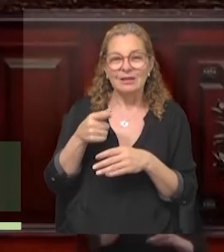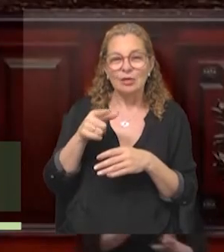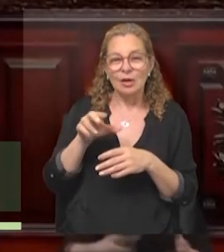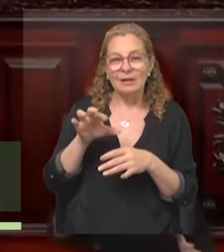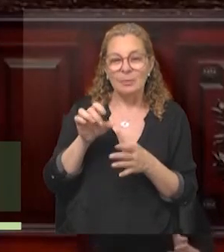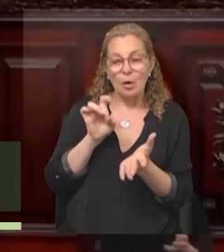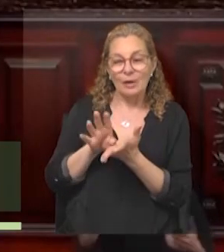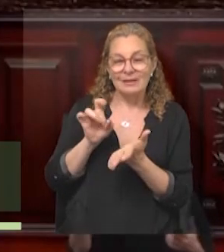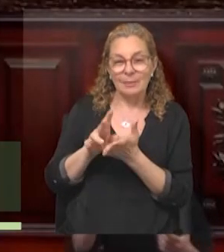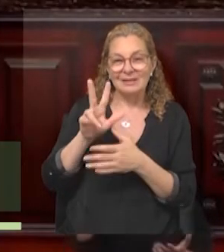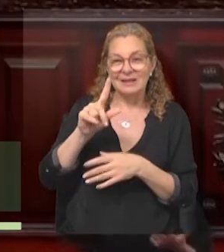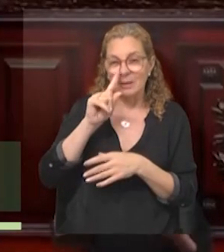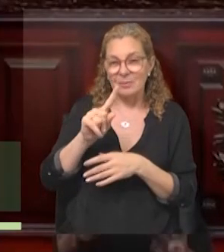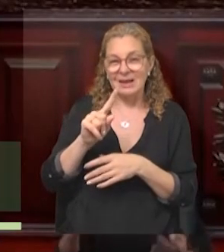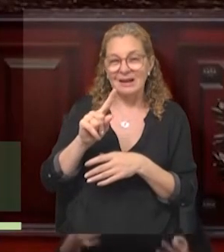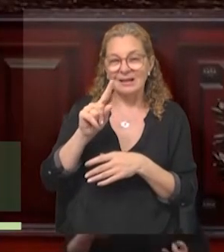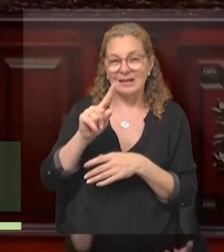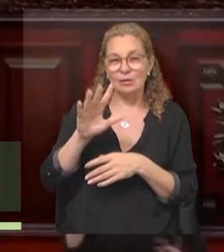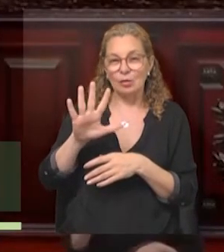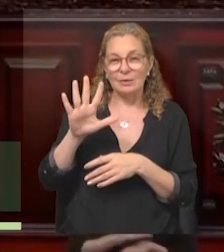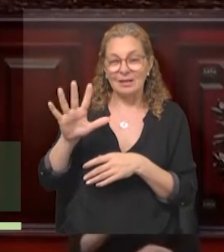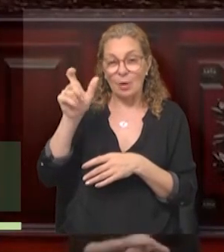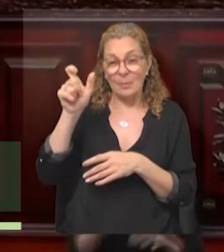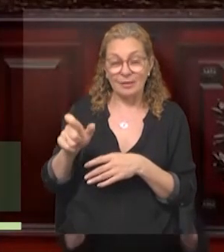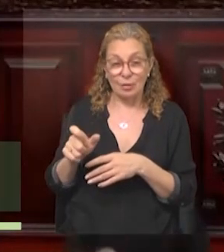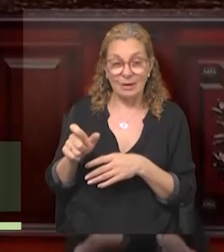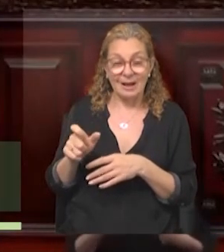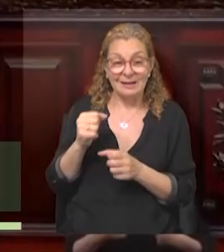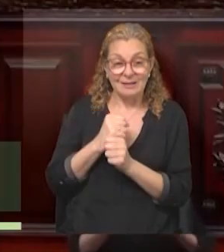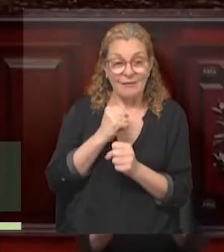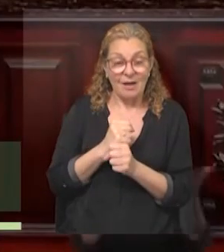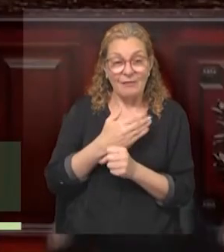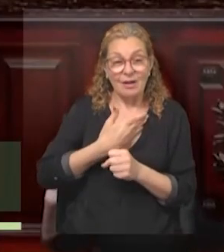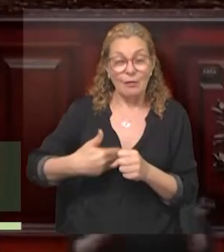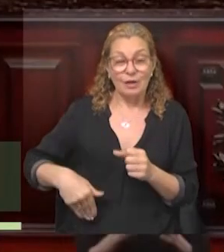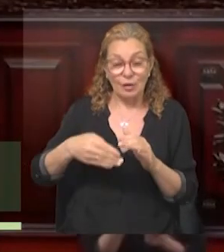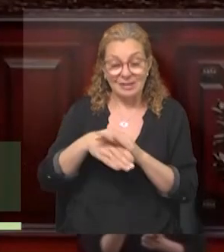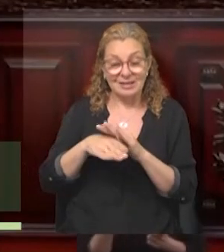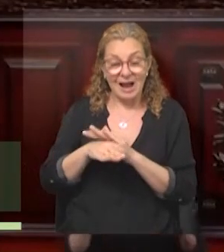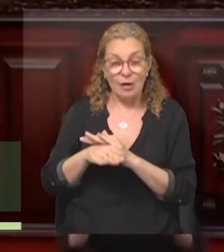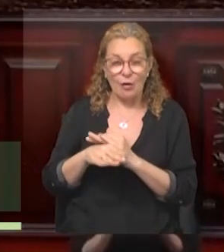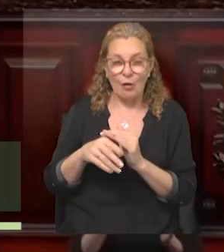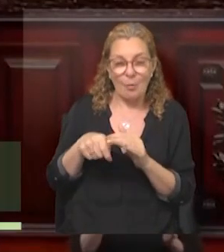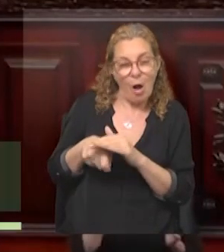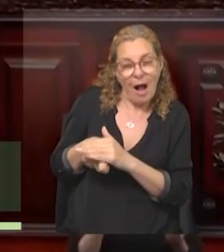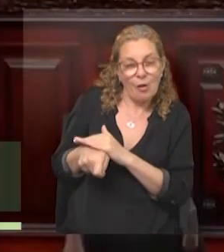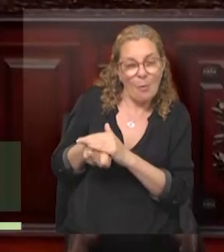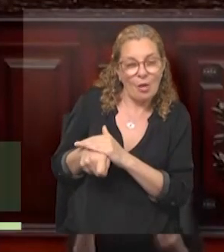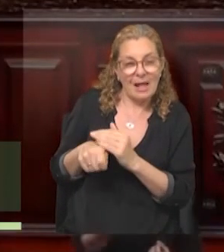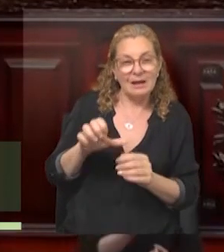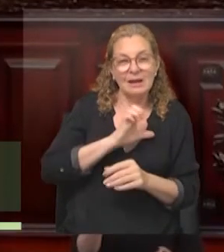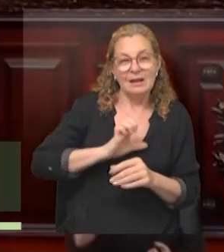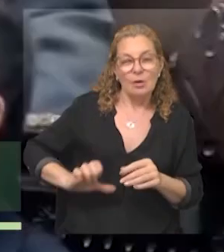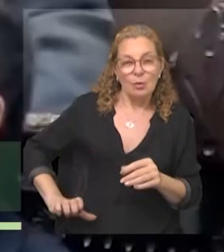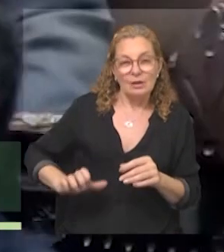despedidos 3155 agentes de la afip que según el gobierno ingresaron de manera irregular durante el ejecutivo de Alberto